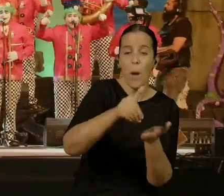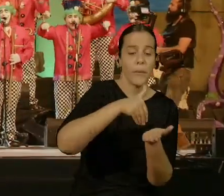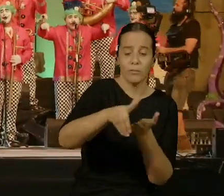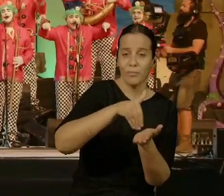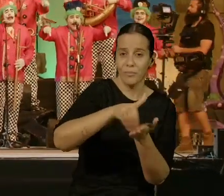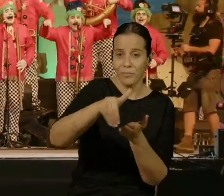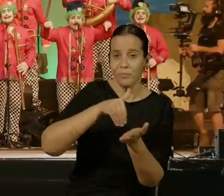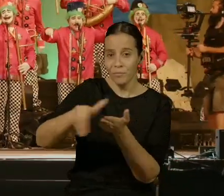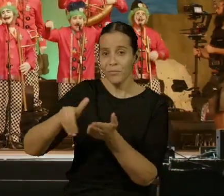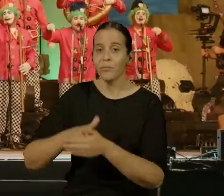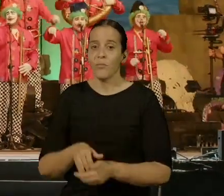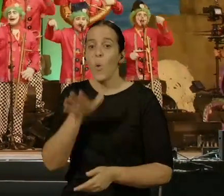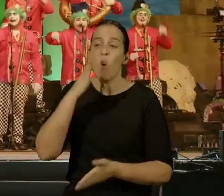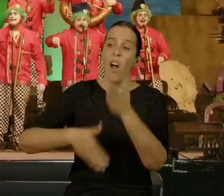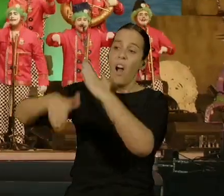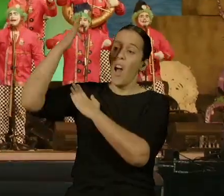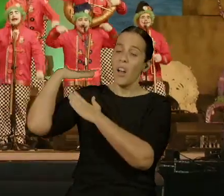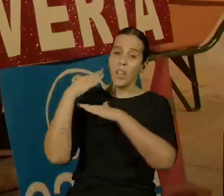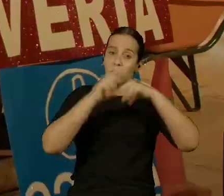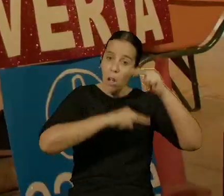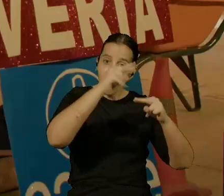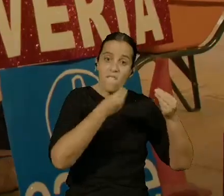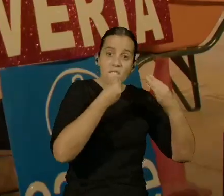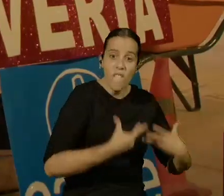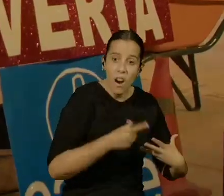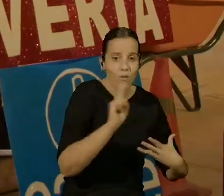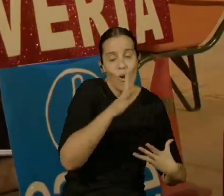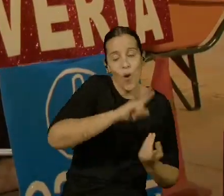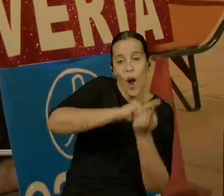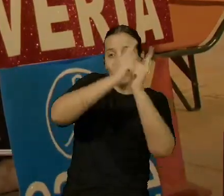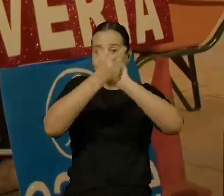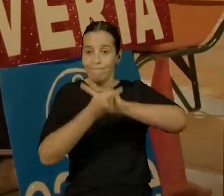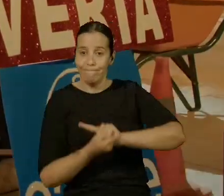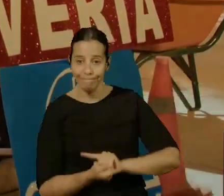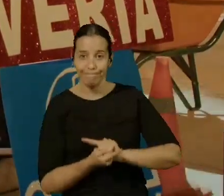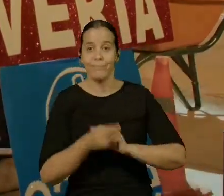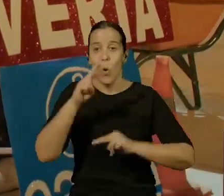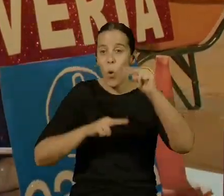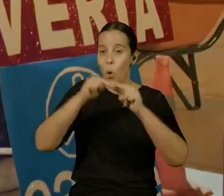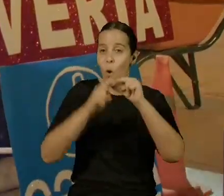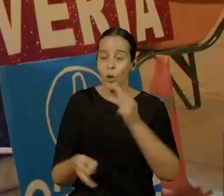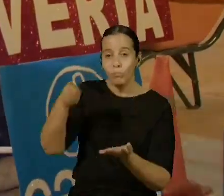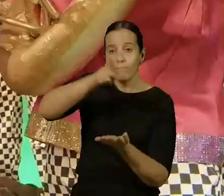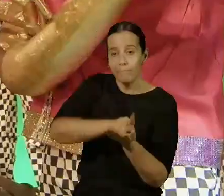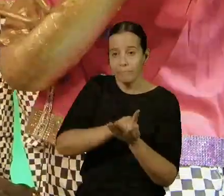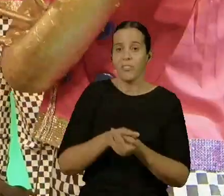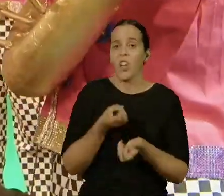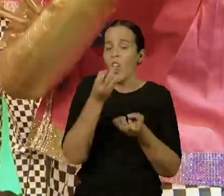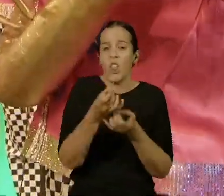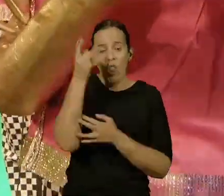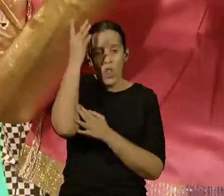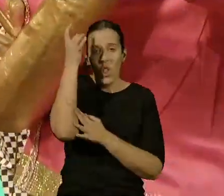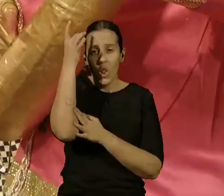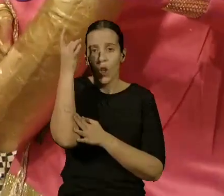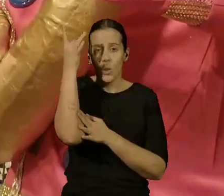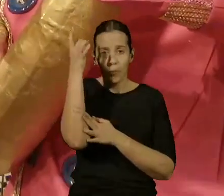millonada. No hace las cosas bien en su momento. Déjese de cuento. Tanto